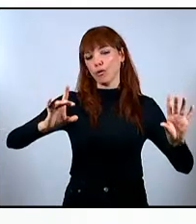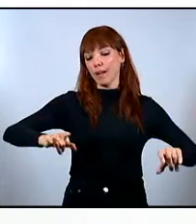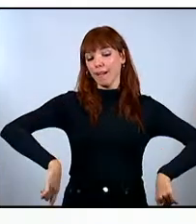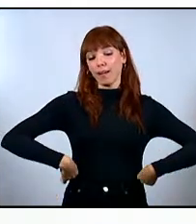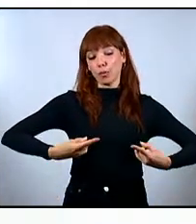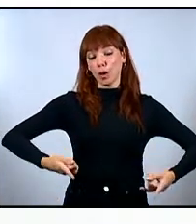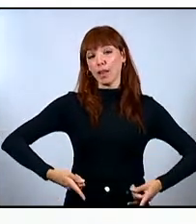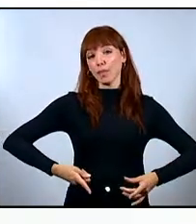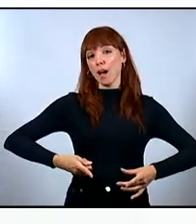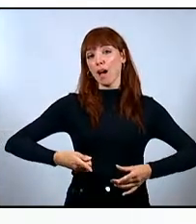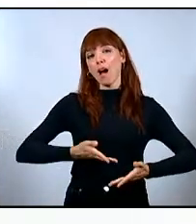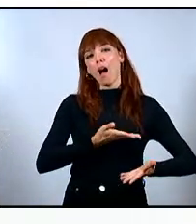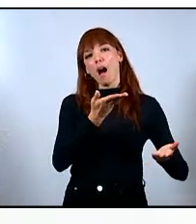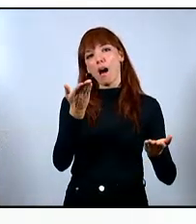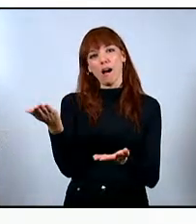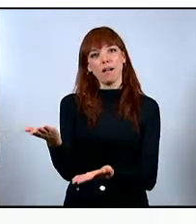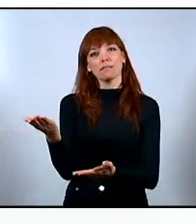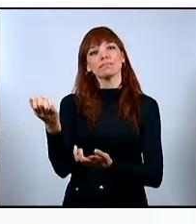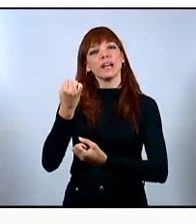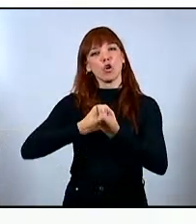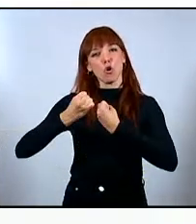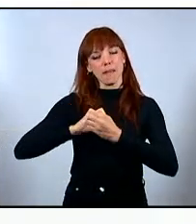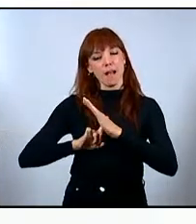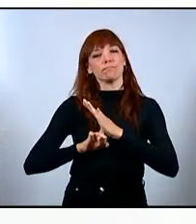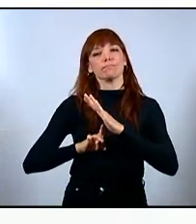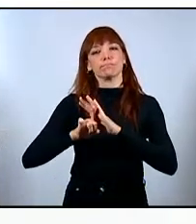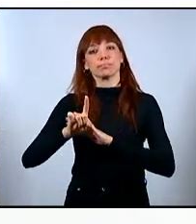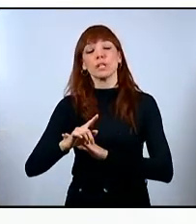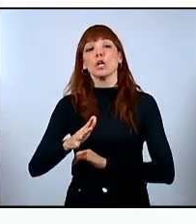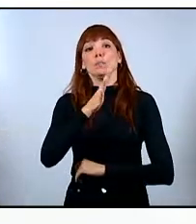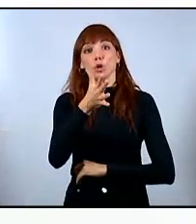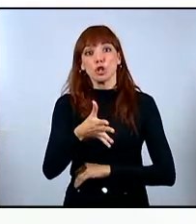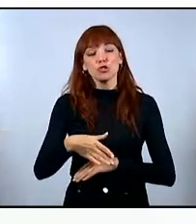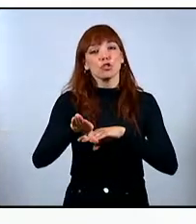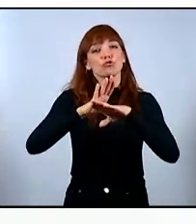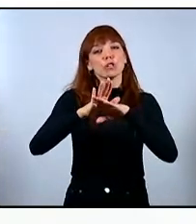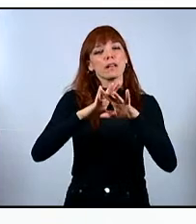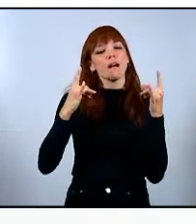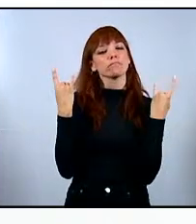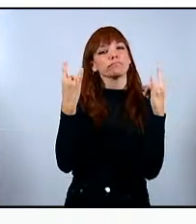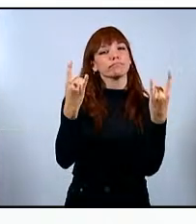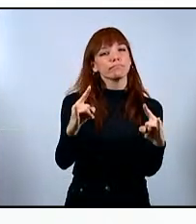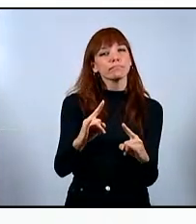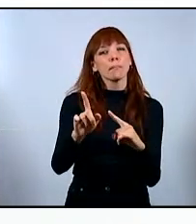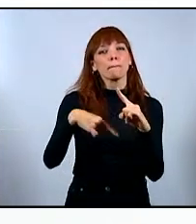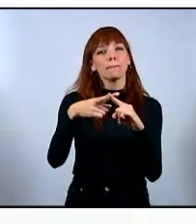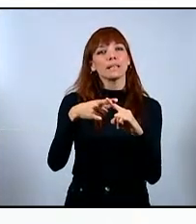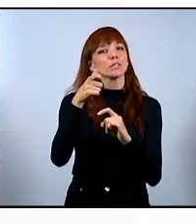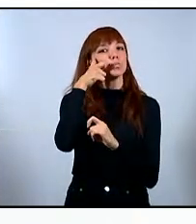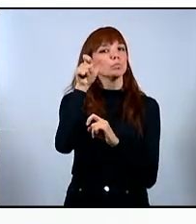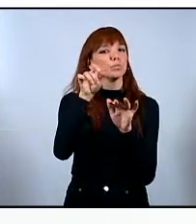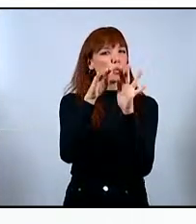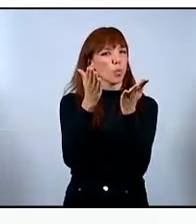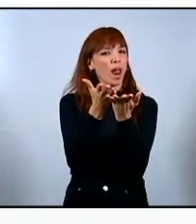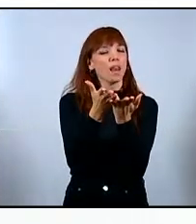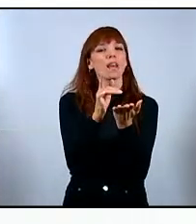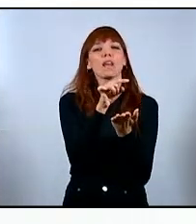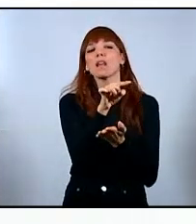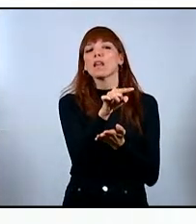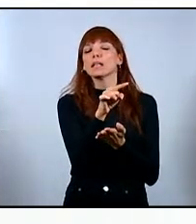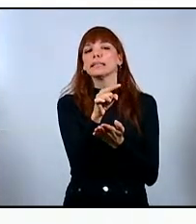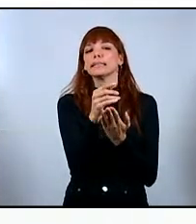nuestra región, la Consejería de Gestión Forestal y de Mundo Rural ha presentado en estos primeros días,